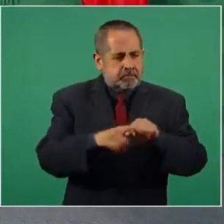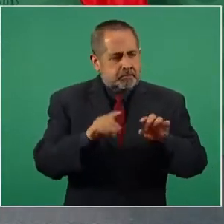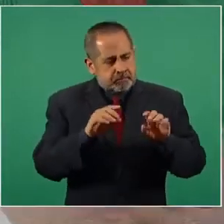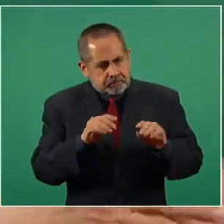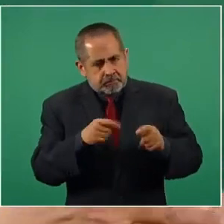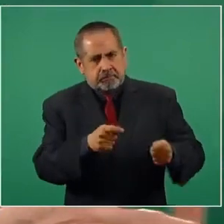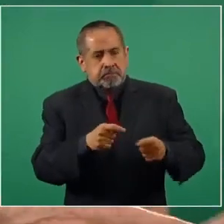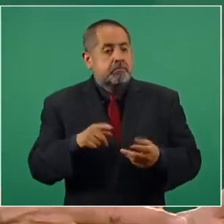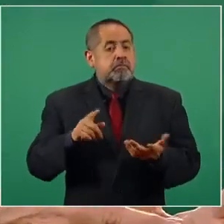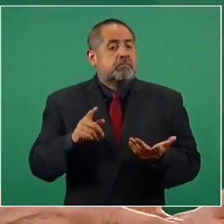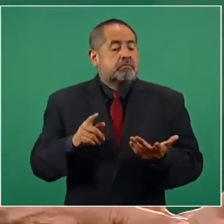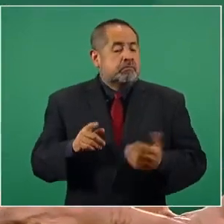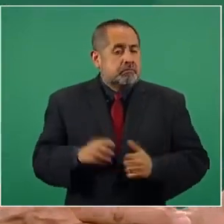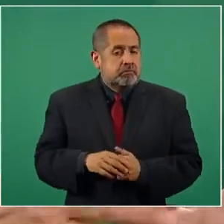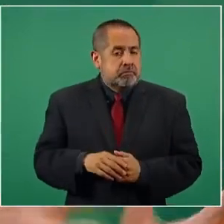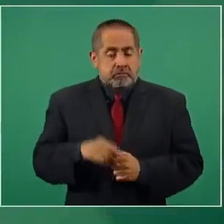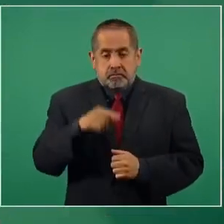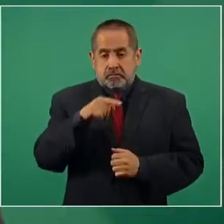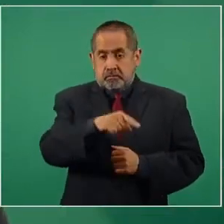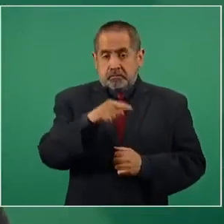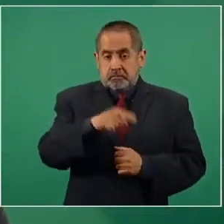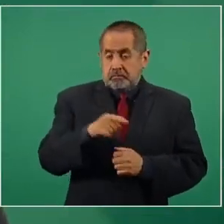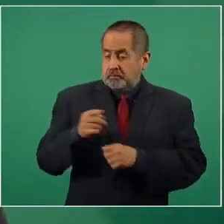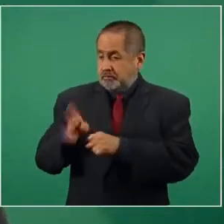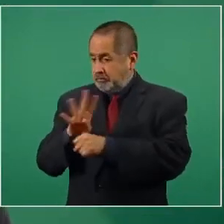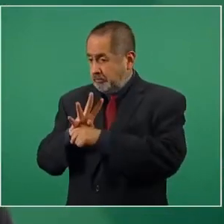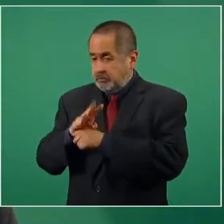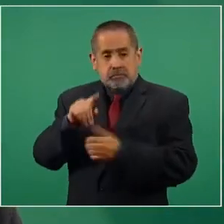pandemia, no sufrió,